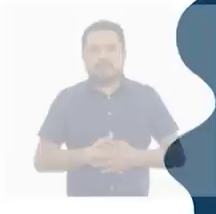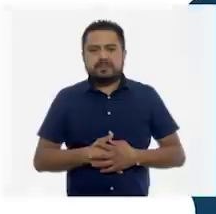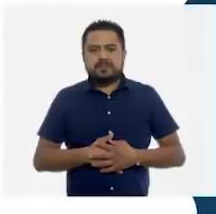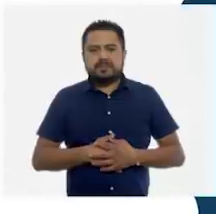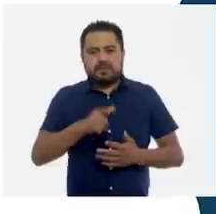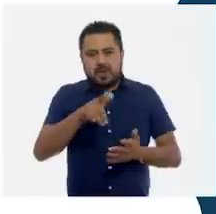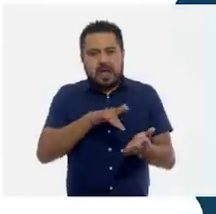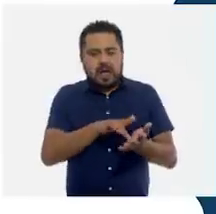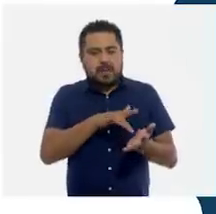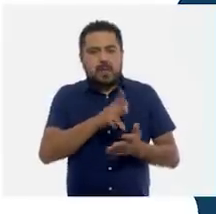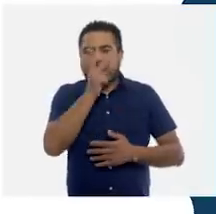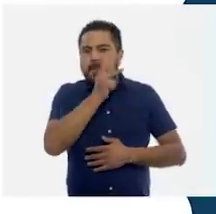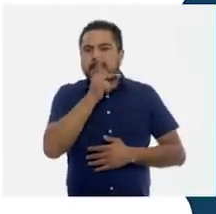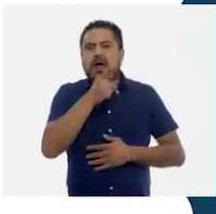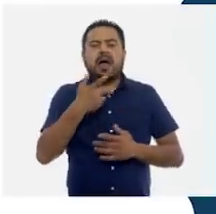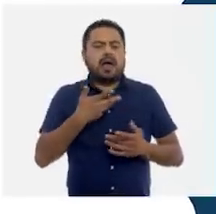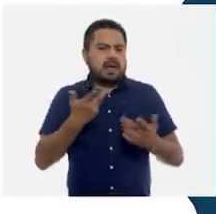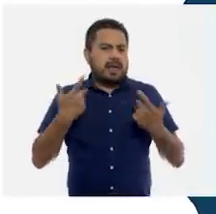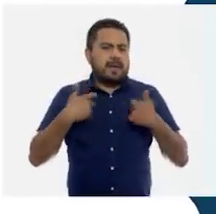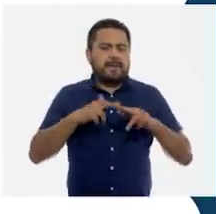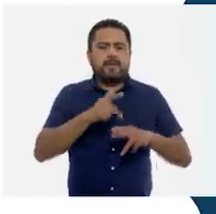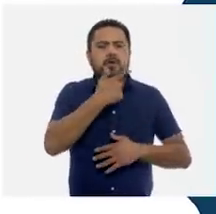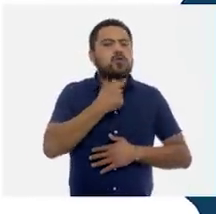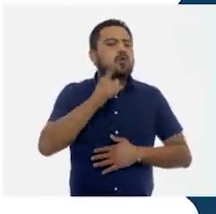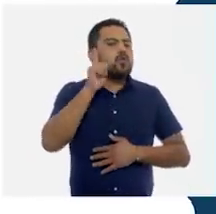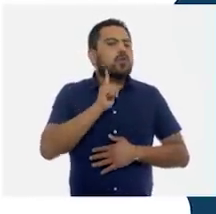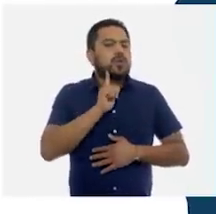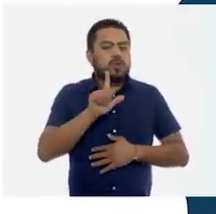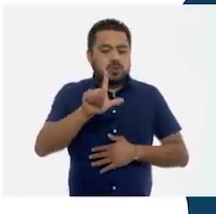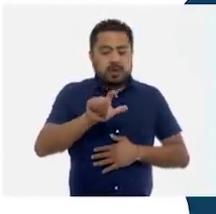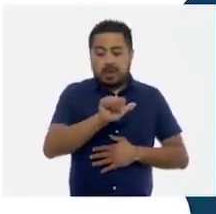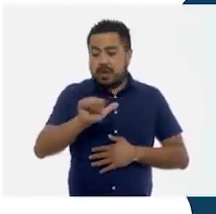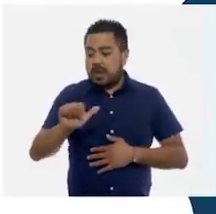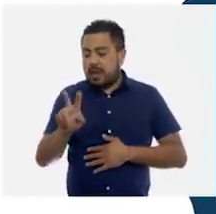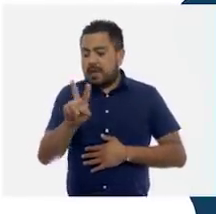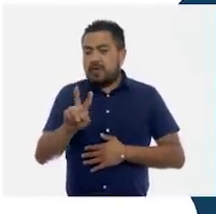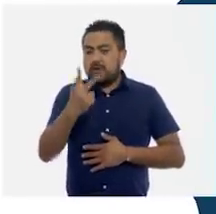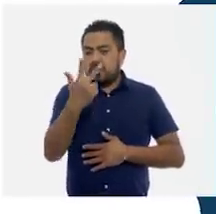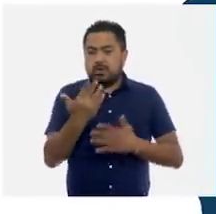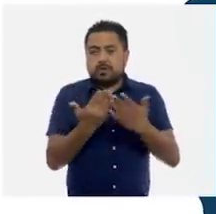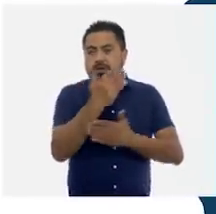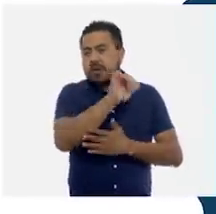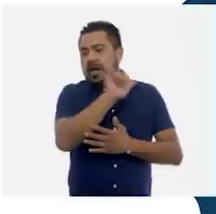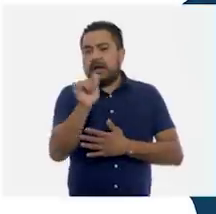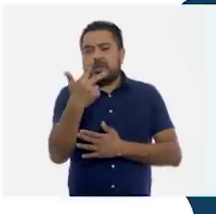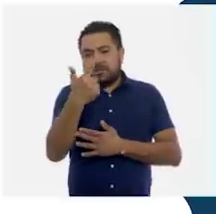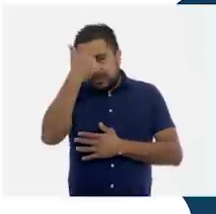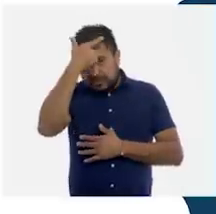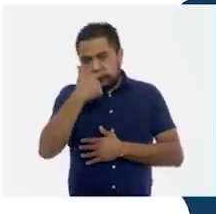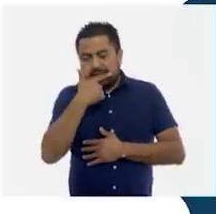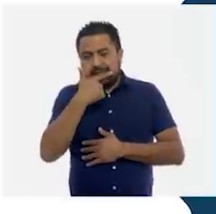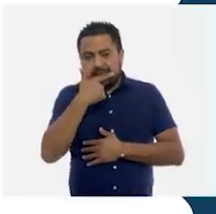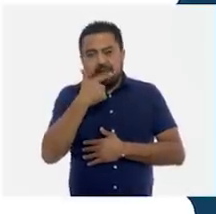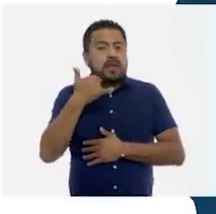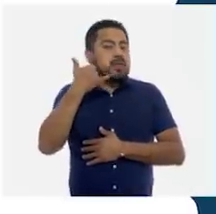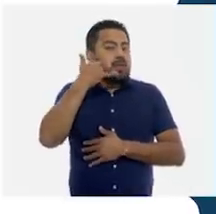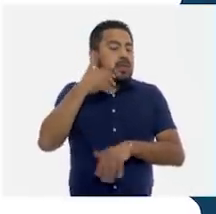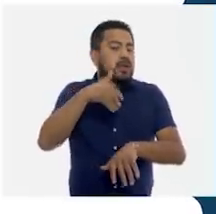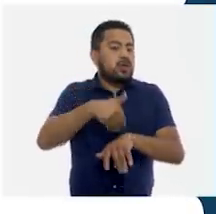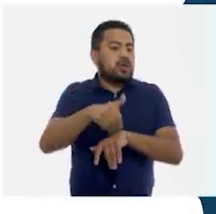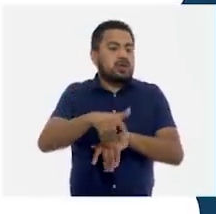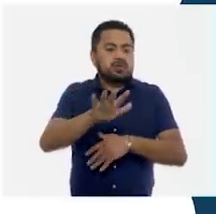Para apoyo pedagógico hay maestros y maestras de lunes a viernes de 8 a 20 horas en el